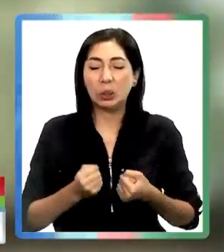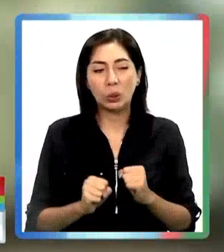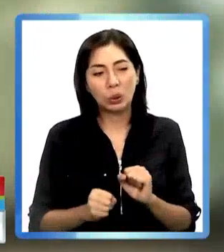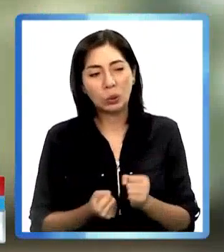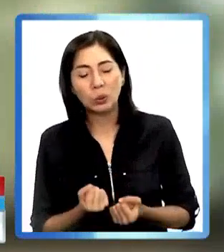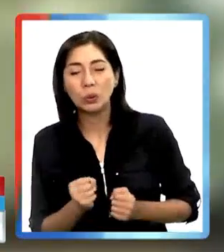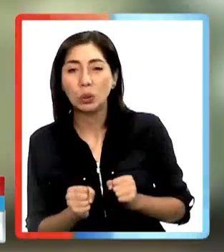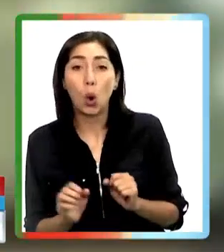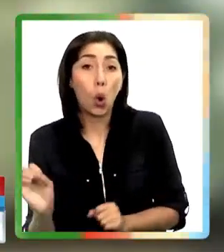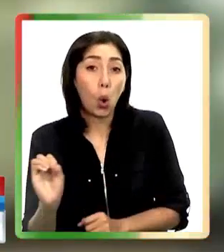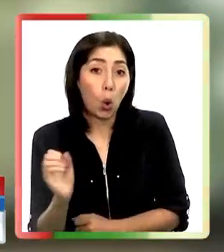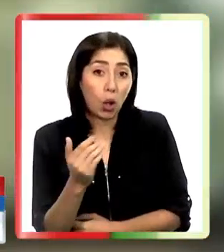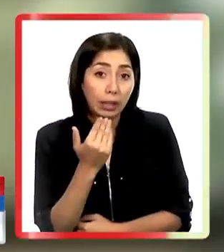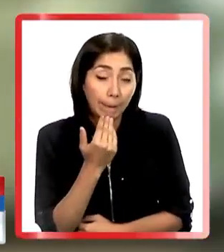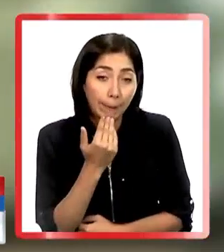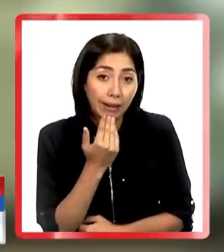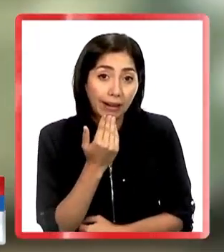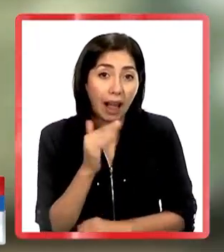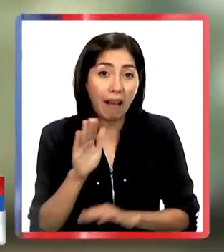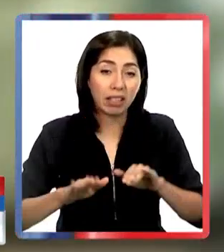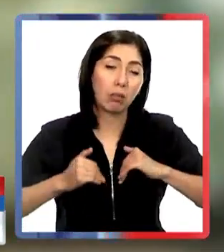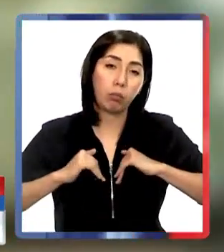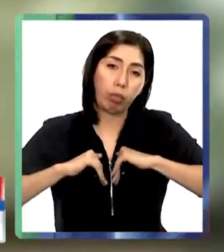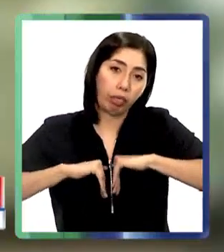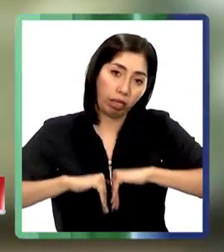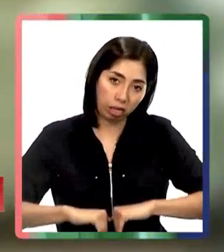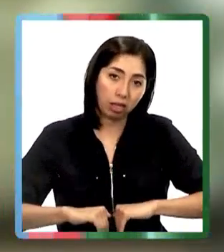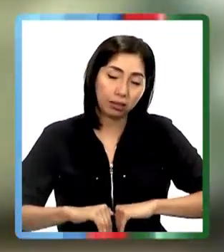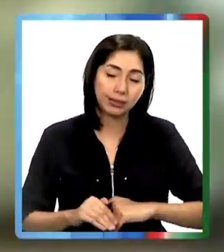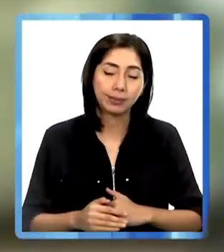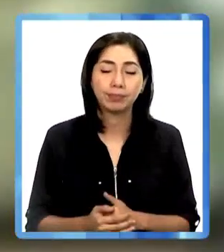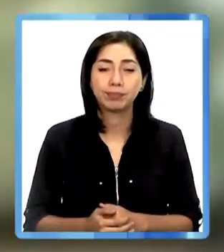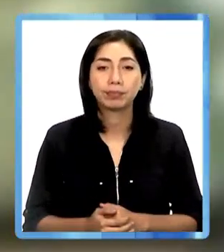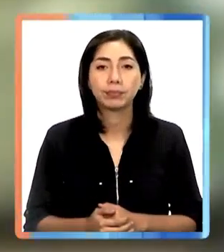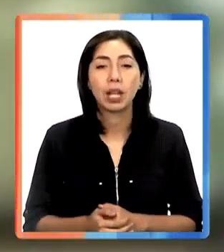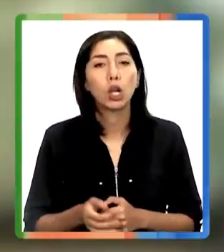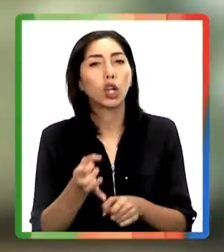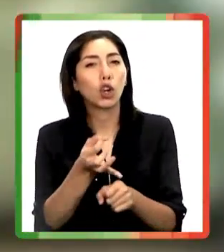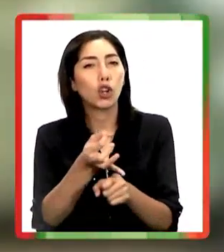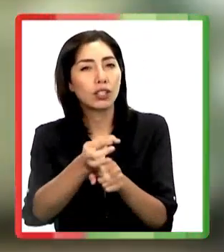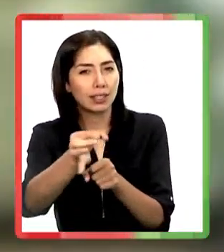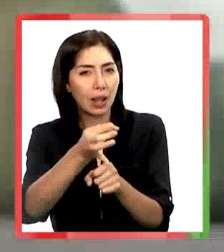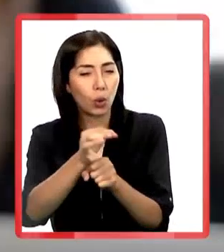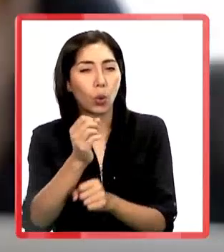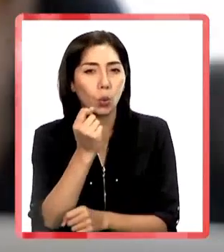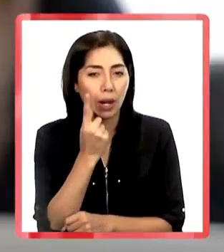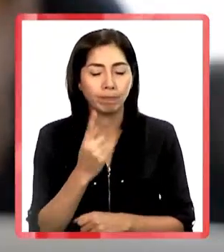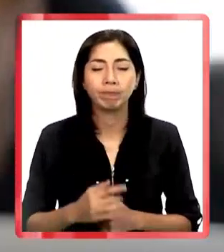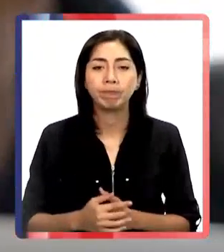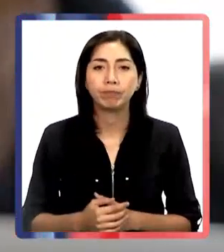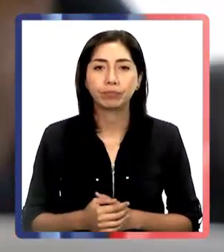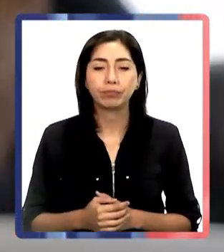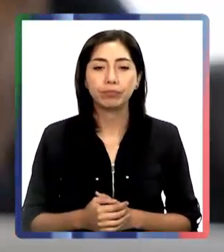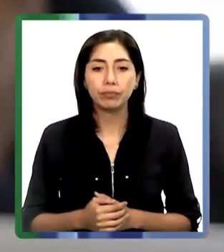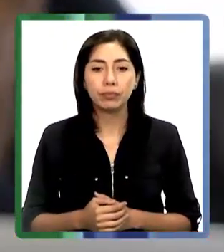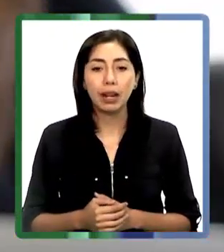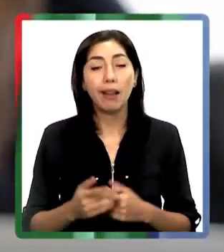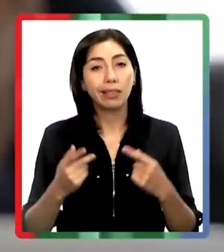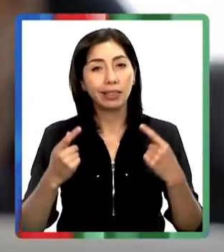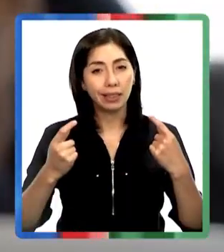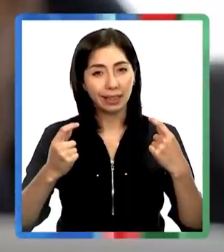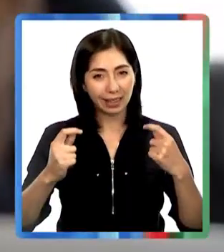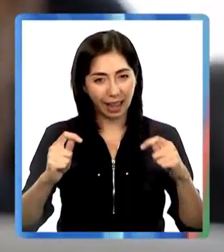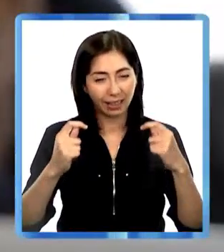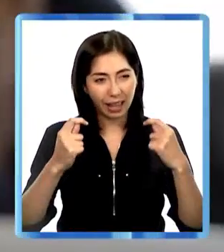incluso pueden generar sintomatología depresiva. Y la recomendación en general es tratar